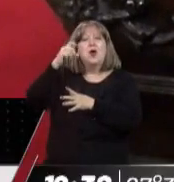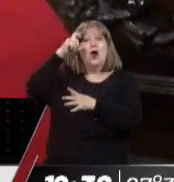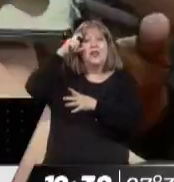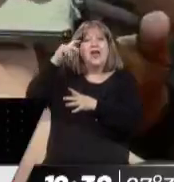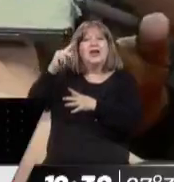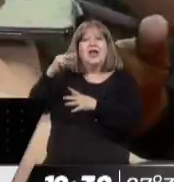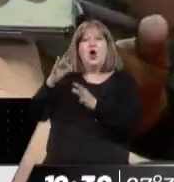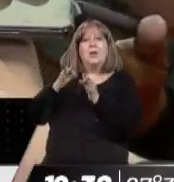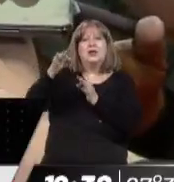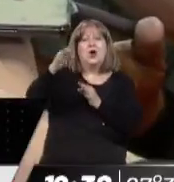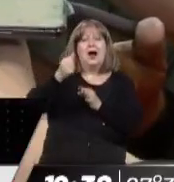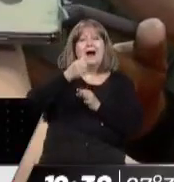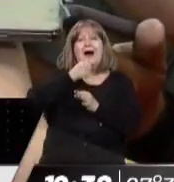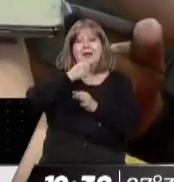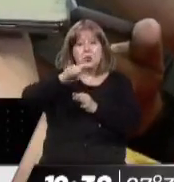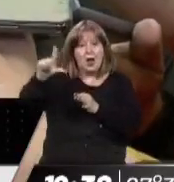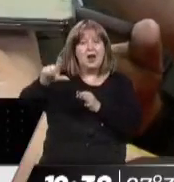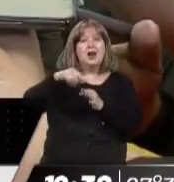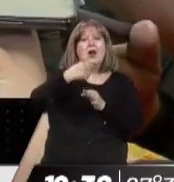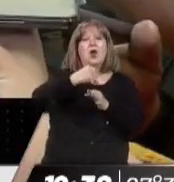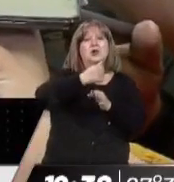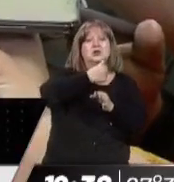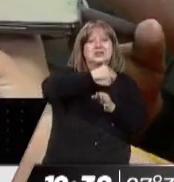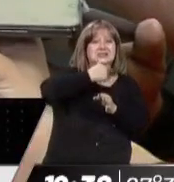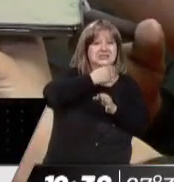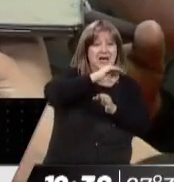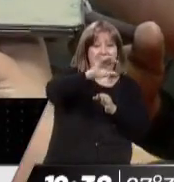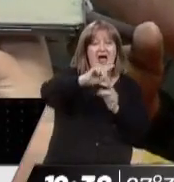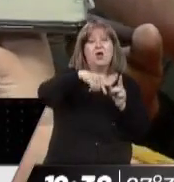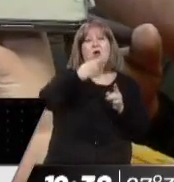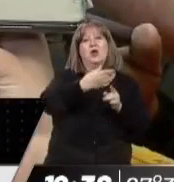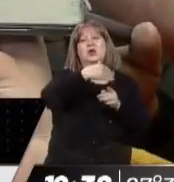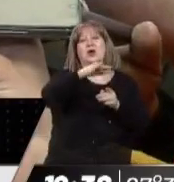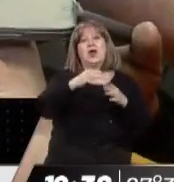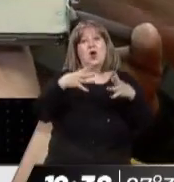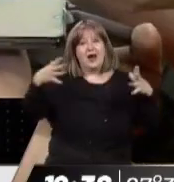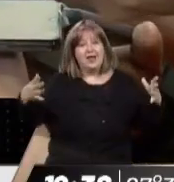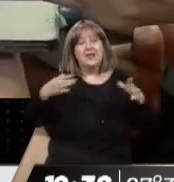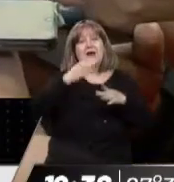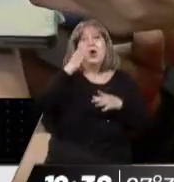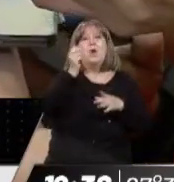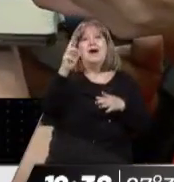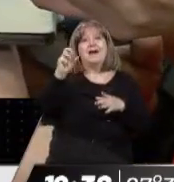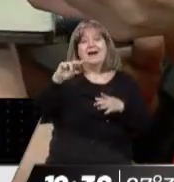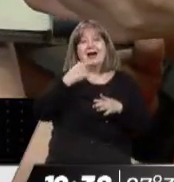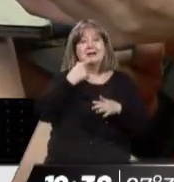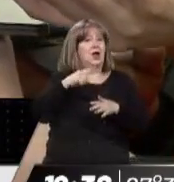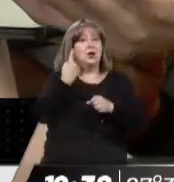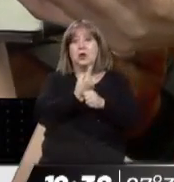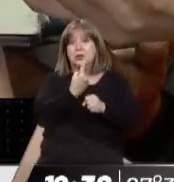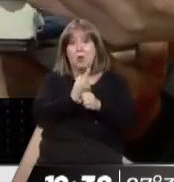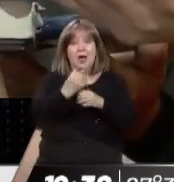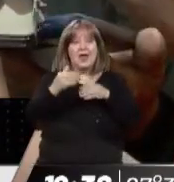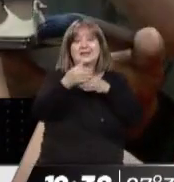ríos Atuel, del río Salado y sus afluentes, del río Colorado, el río Barranca, el río Grande y sus afluentes, no se podrán usar